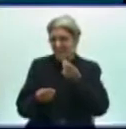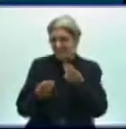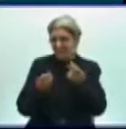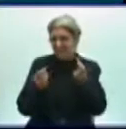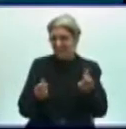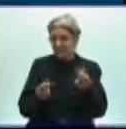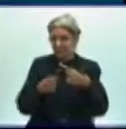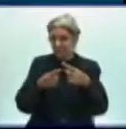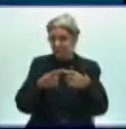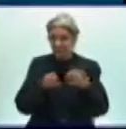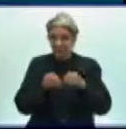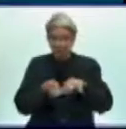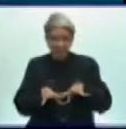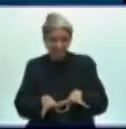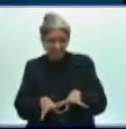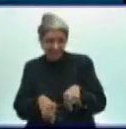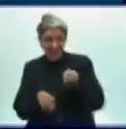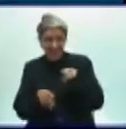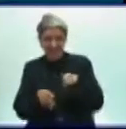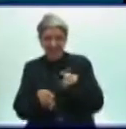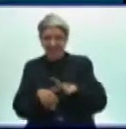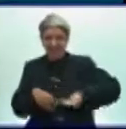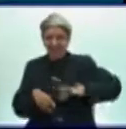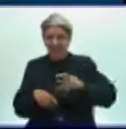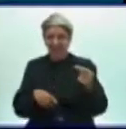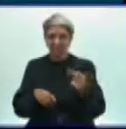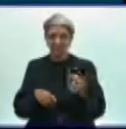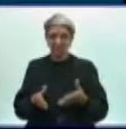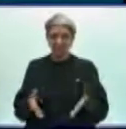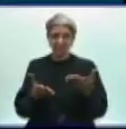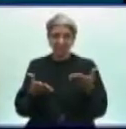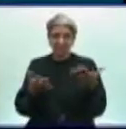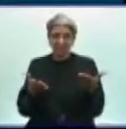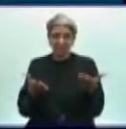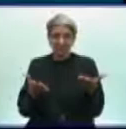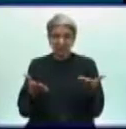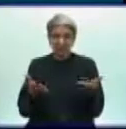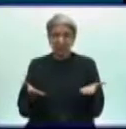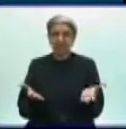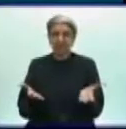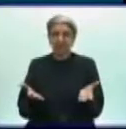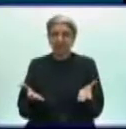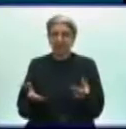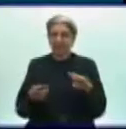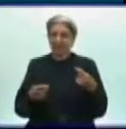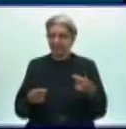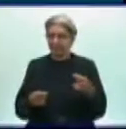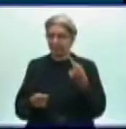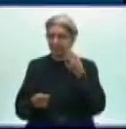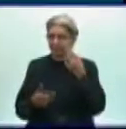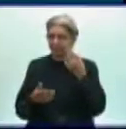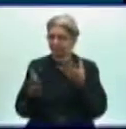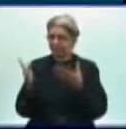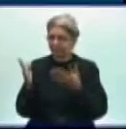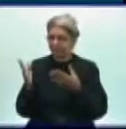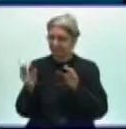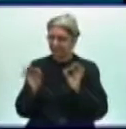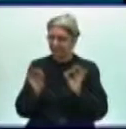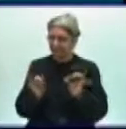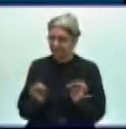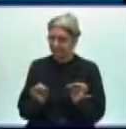recursos naturales, es la región menos desarrollada? Ustedes debían consultar estas páginas del libro de texto